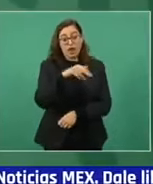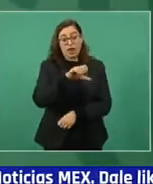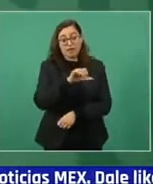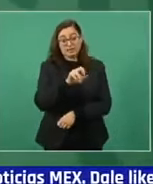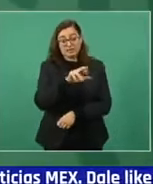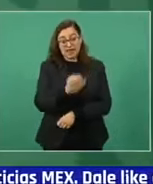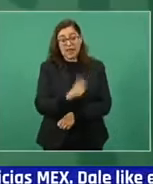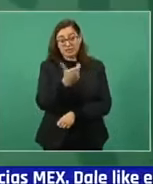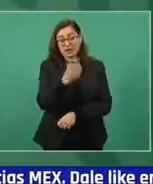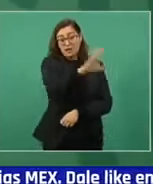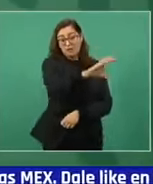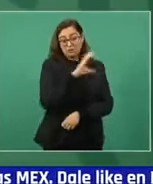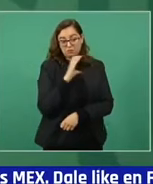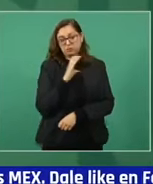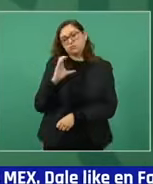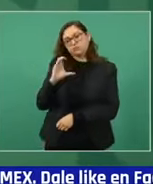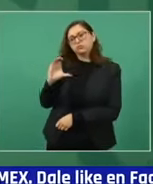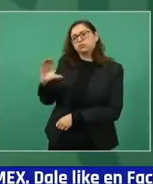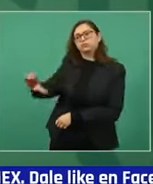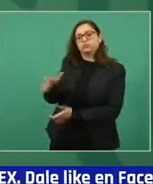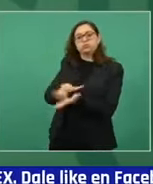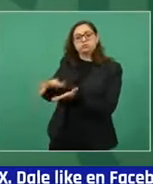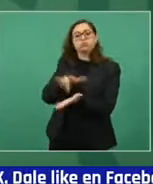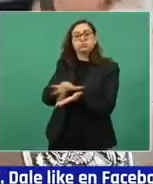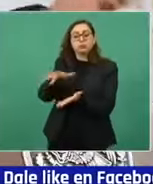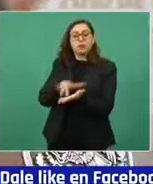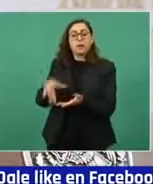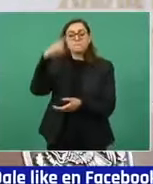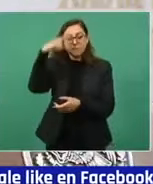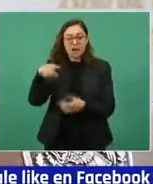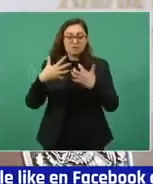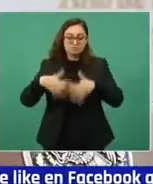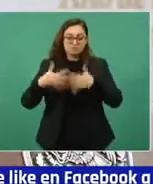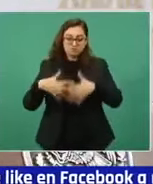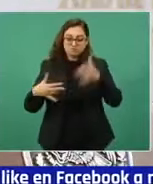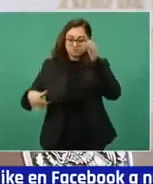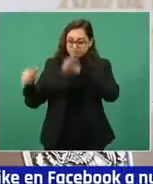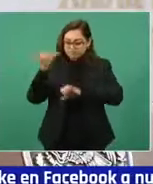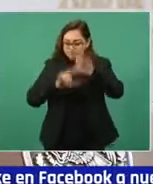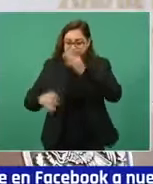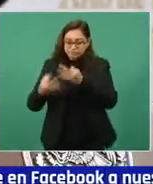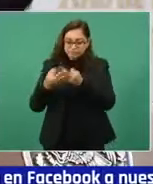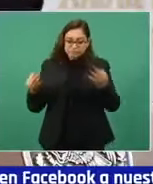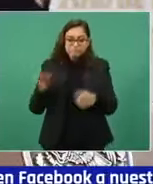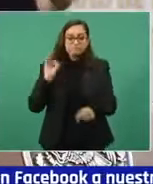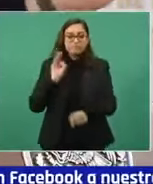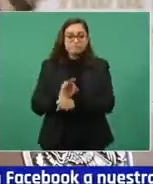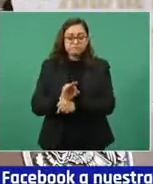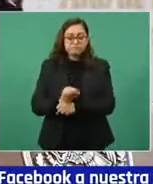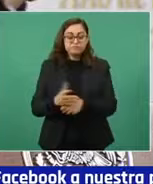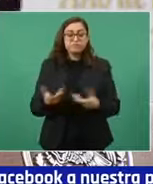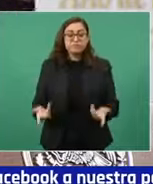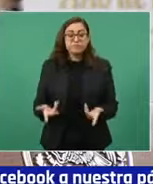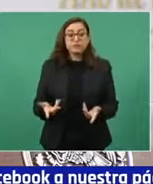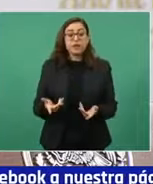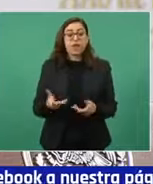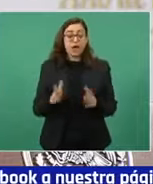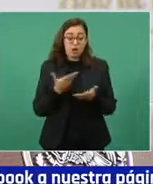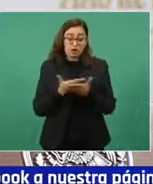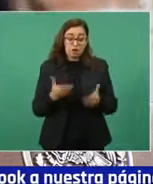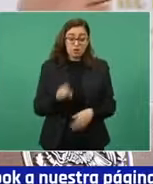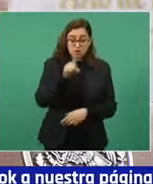aprobación, pues creo que no les está quedando de otra más que cambiar. O sea, llegamos a ese tiempo curioso en donde ya no les está quedando de otra